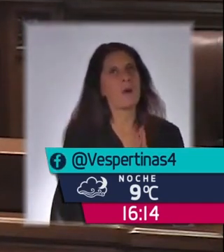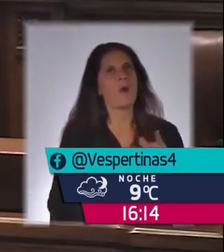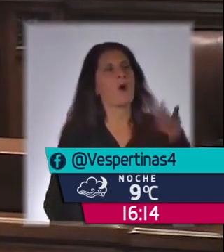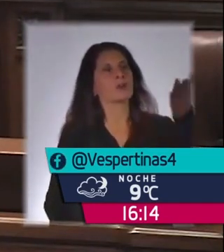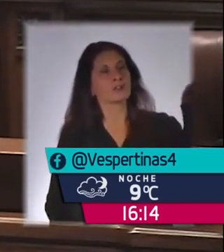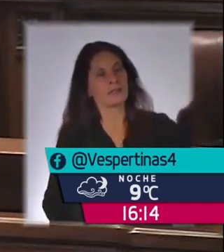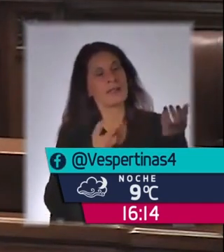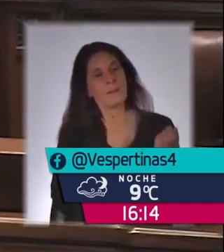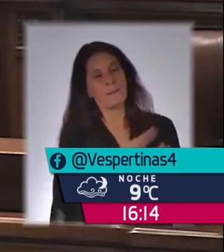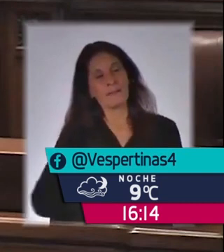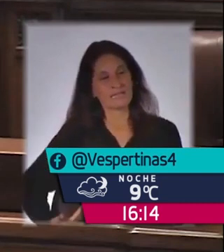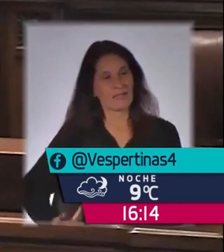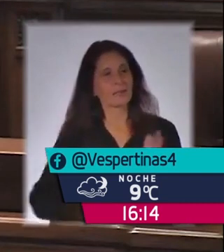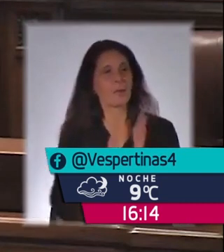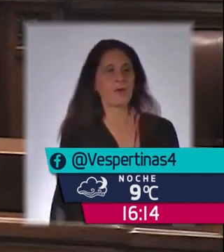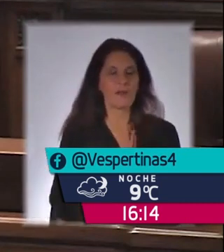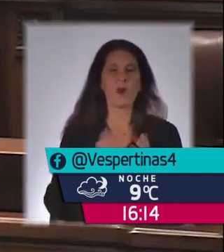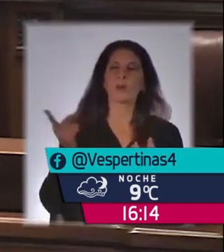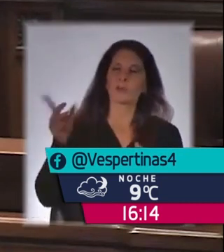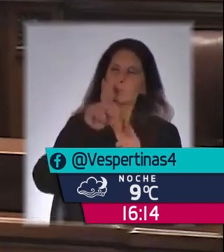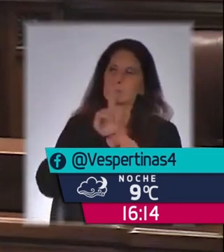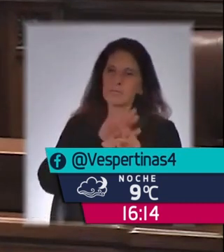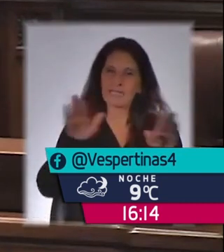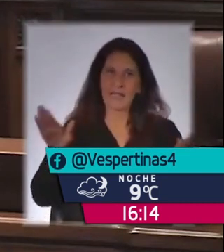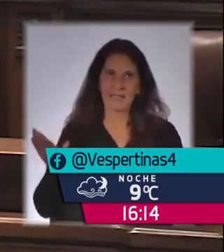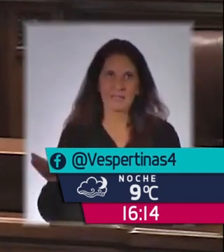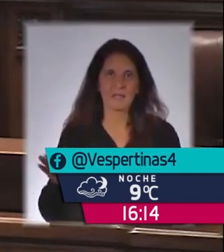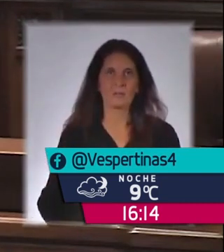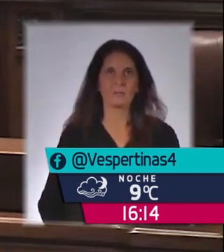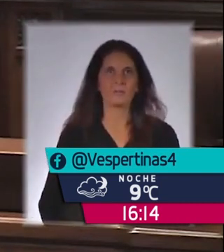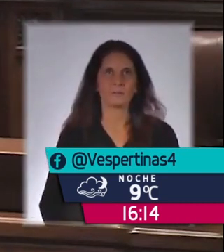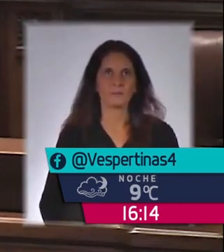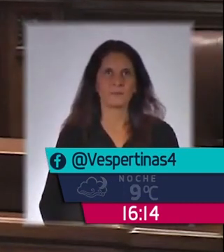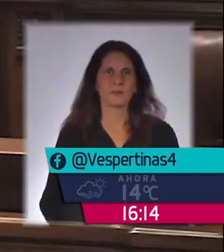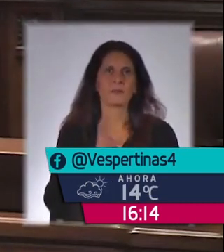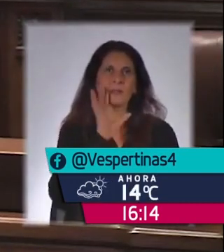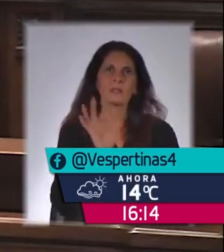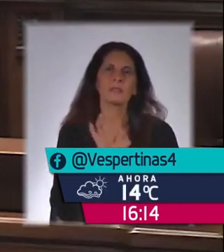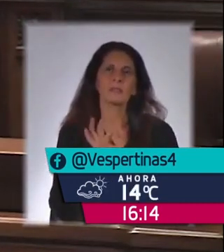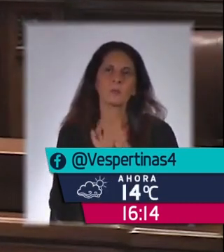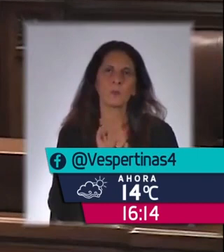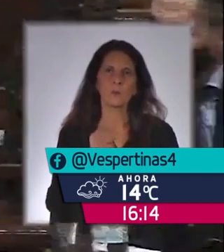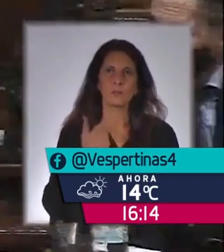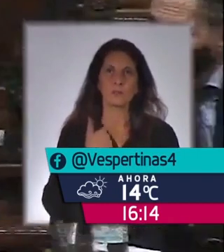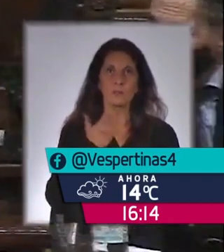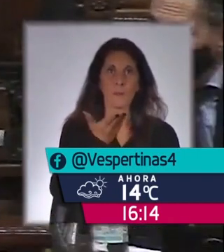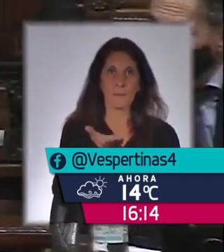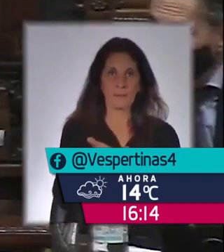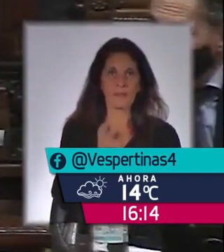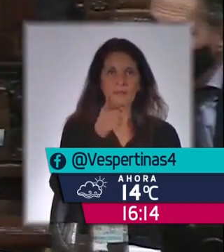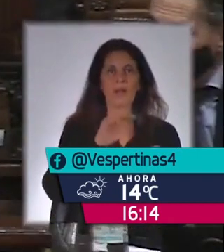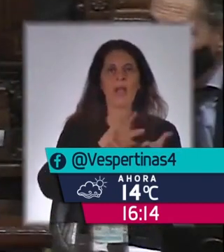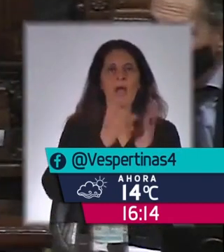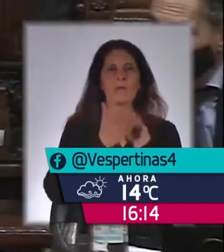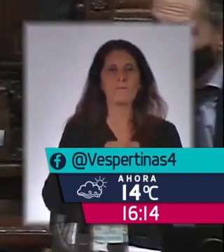de ustedes, testigos, señor presidente, como también lo fui yo. Señora diputada, discúlpeme. Sí. Yo le voy a pedir que usted cuide las